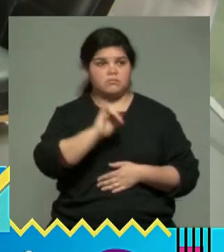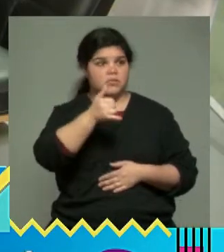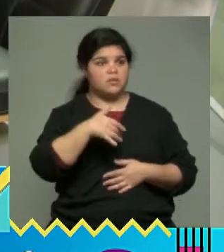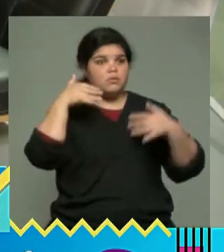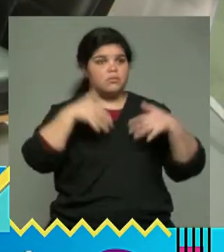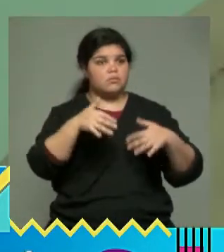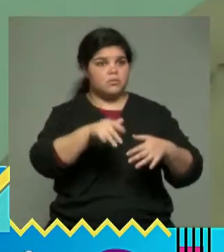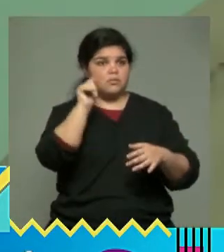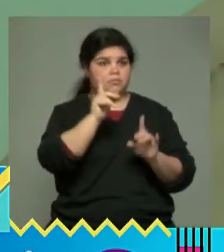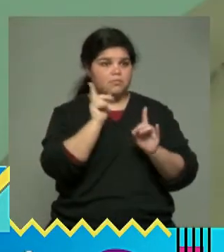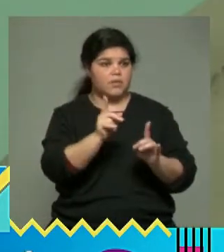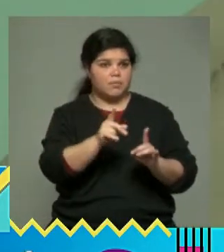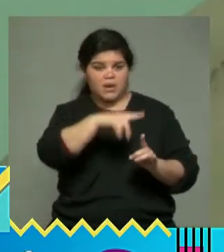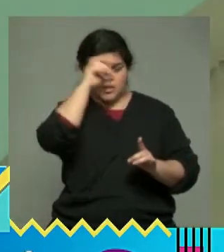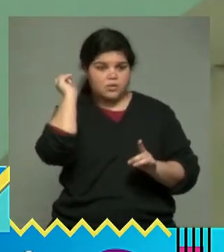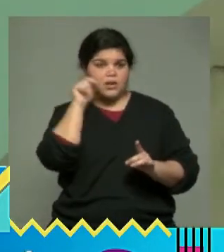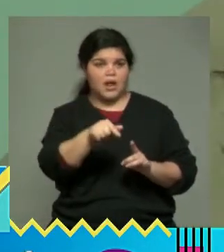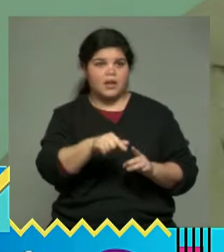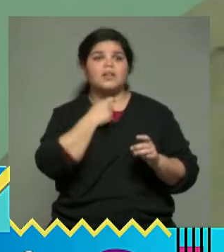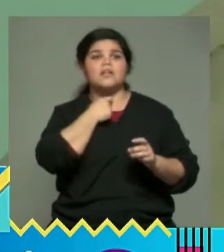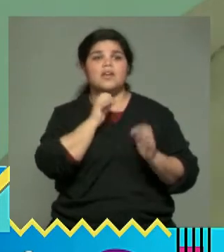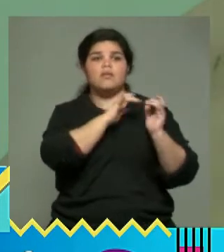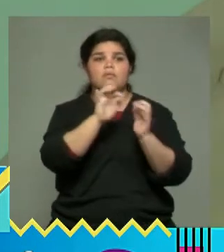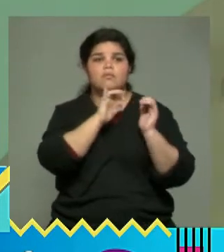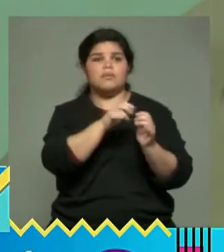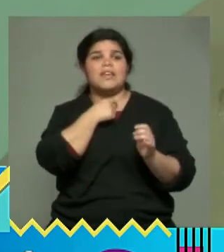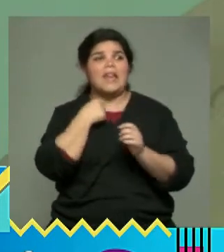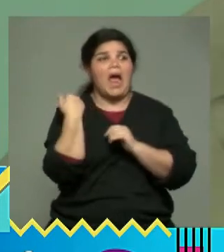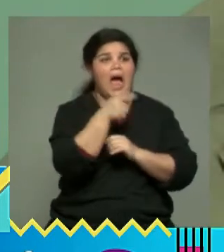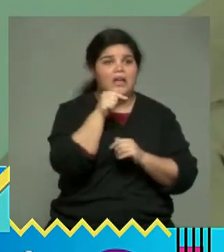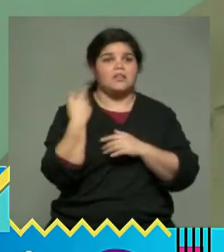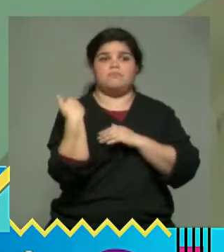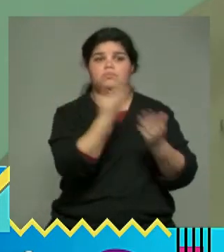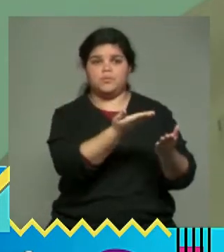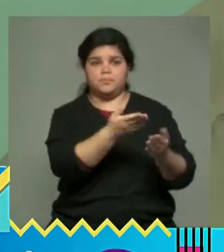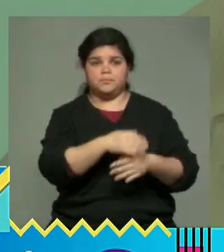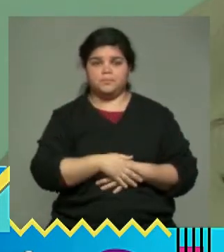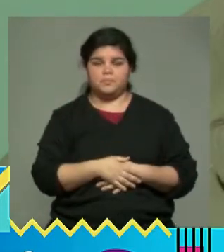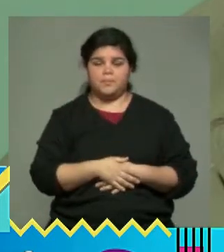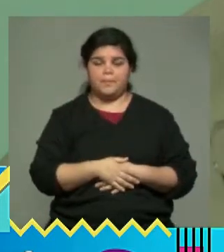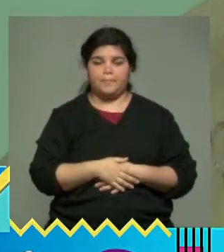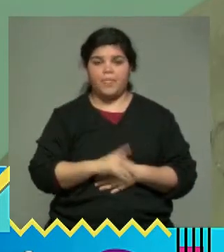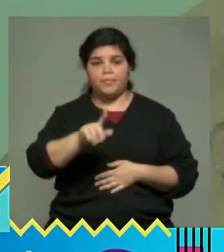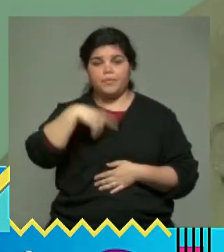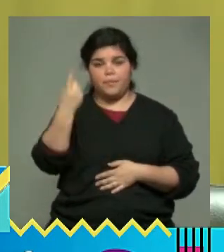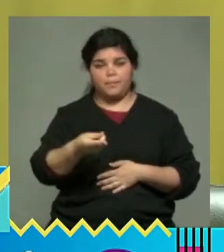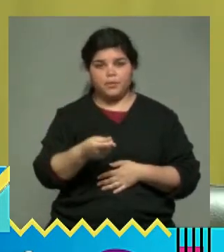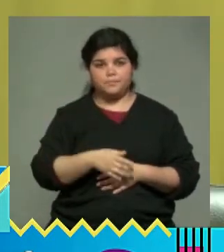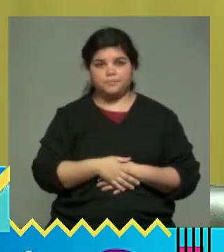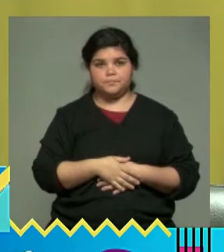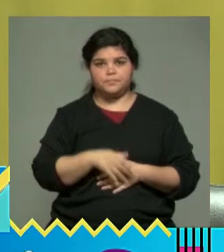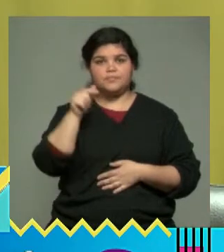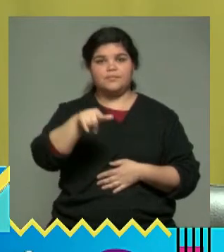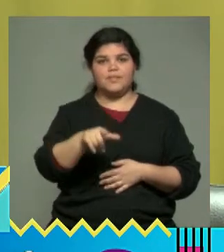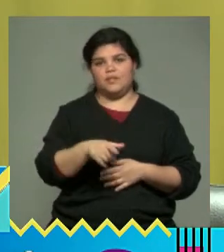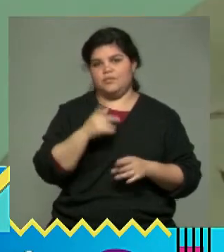Aborto está intentando llevar la discusión al recinto. Después tenemos esto que genera la